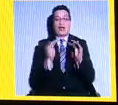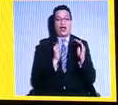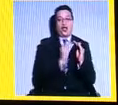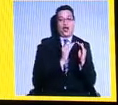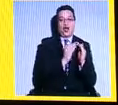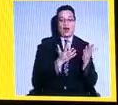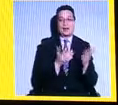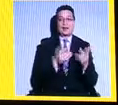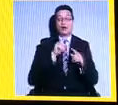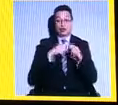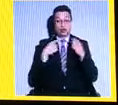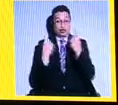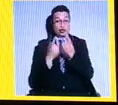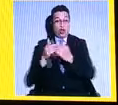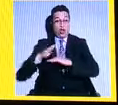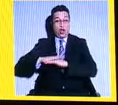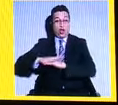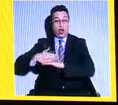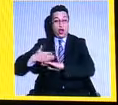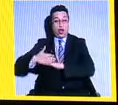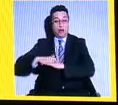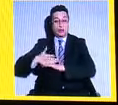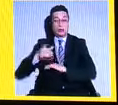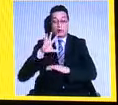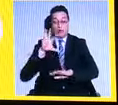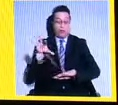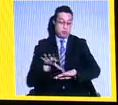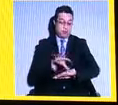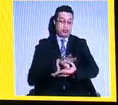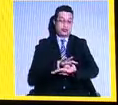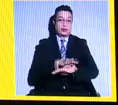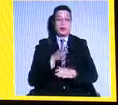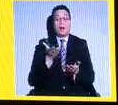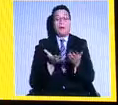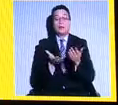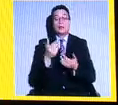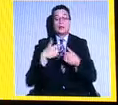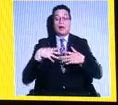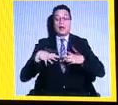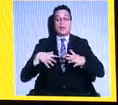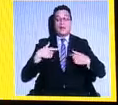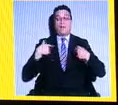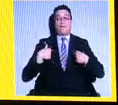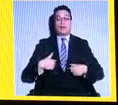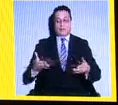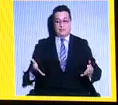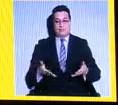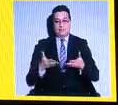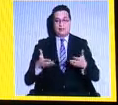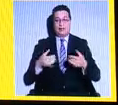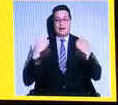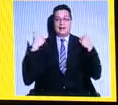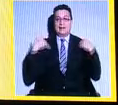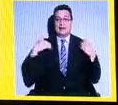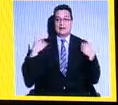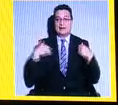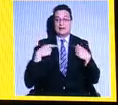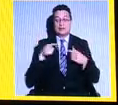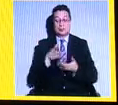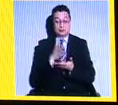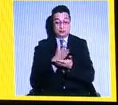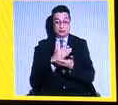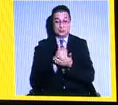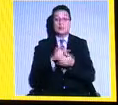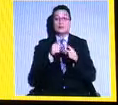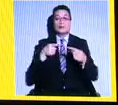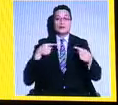los computadores incorporan una pulsera para medir la actividad física y fomentar el ejercicio, medida del plan